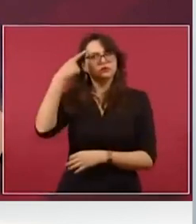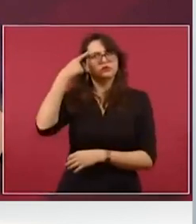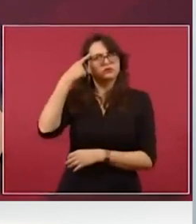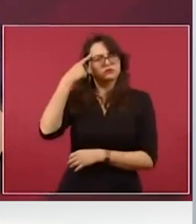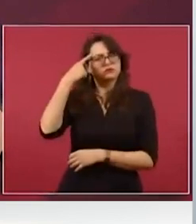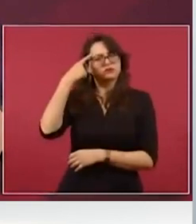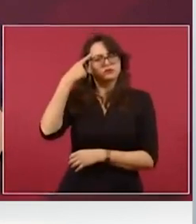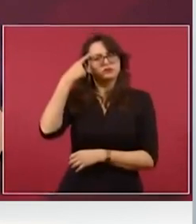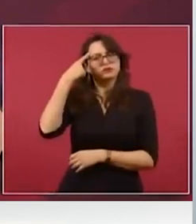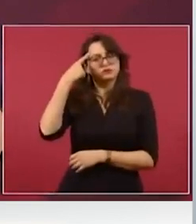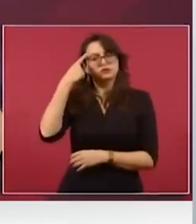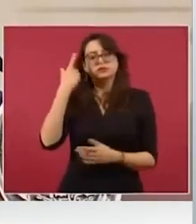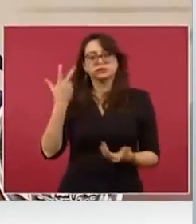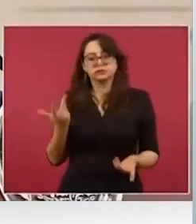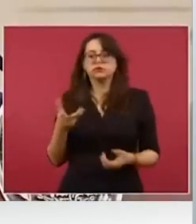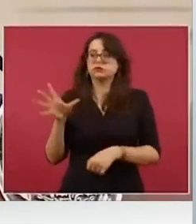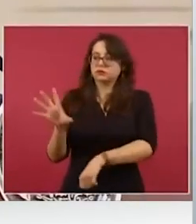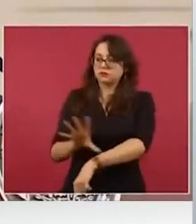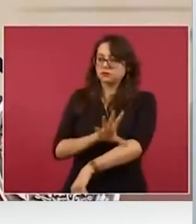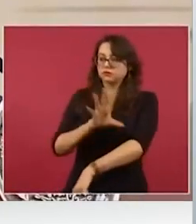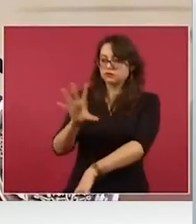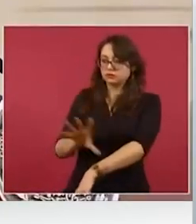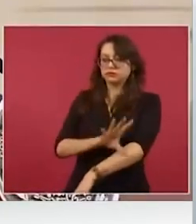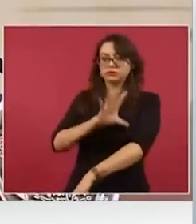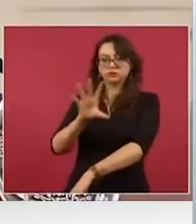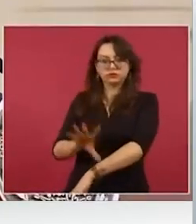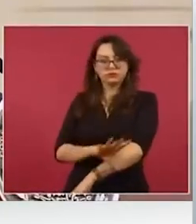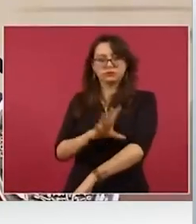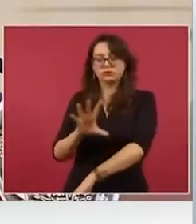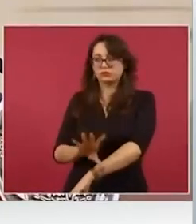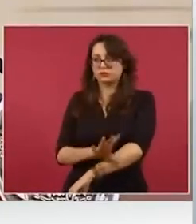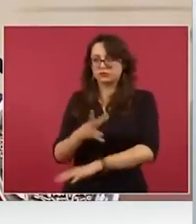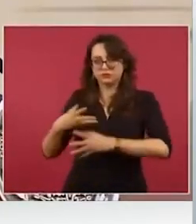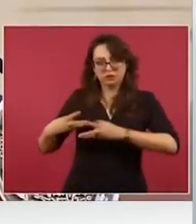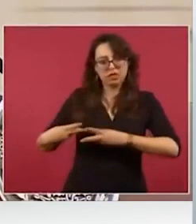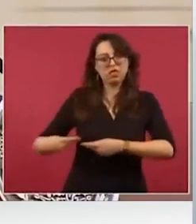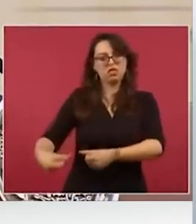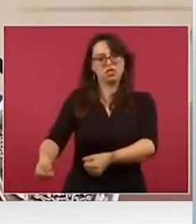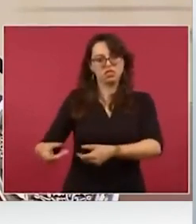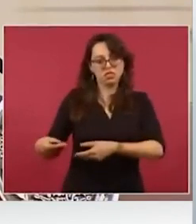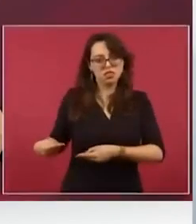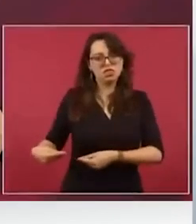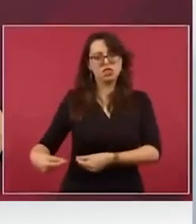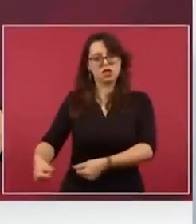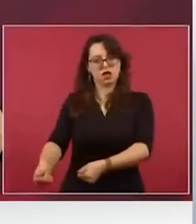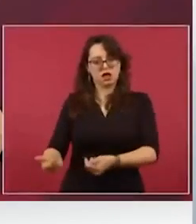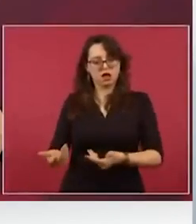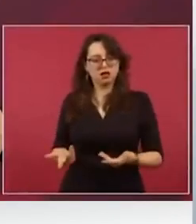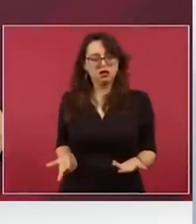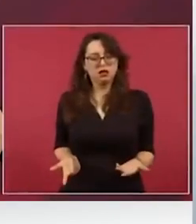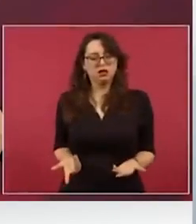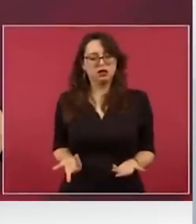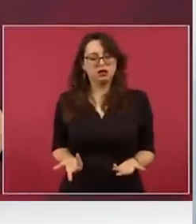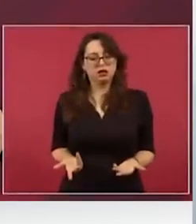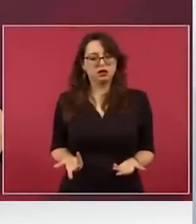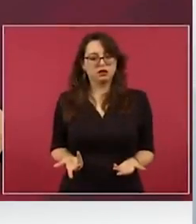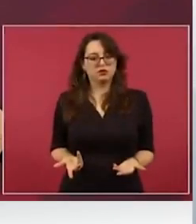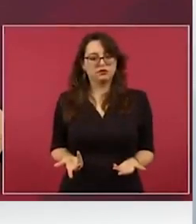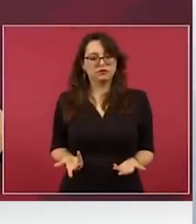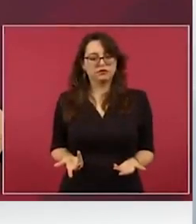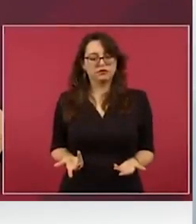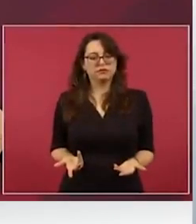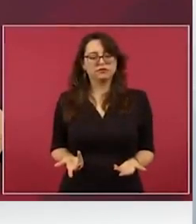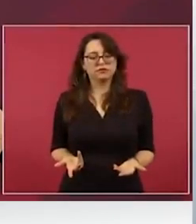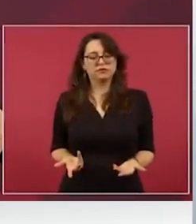República es de pena ajena. Indicó que por respeto al expresidente Fox ya no se seguirán mostrando documentos sobre sus negocios con el cannabis, los